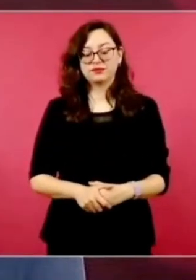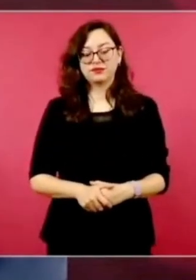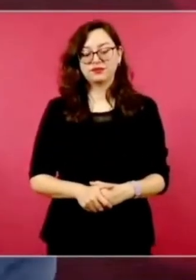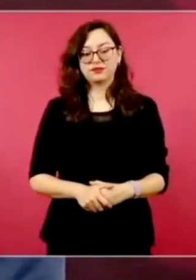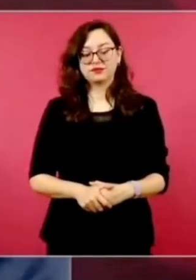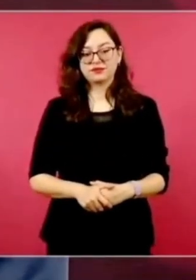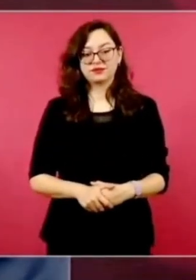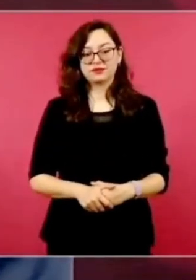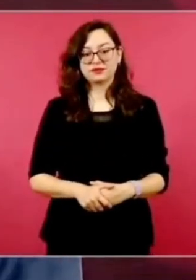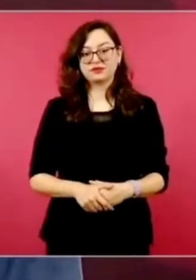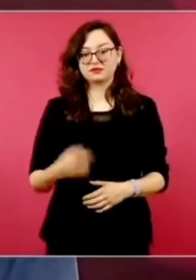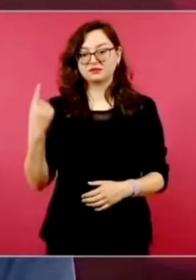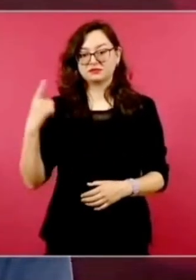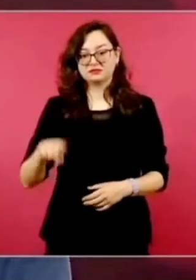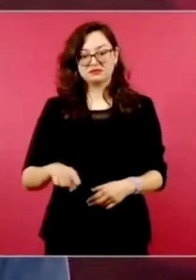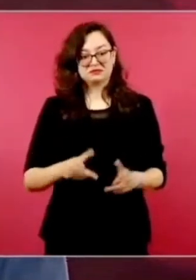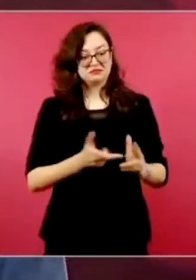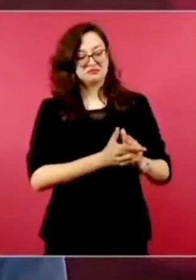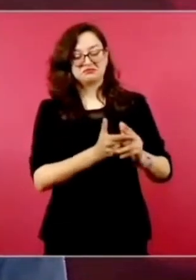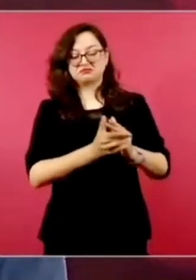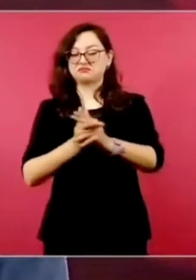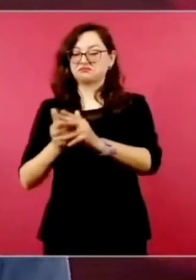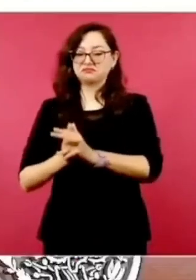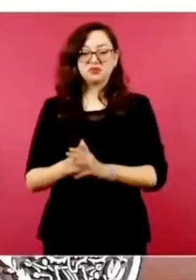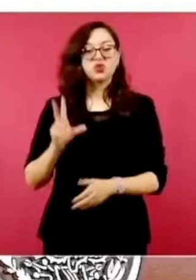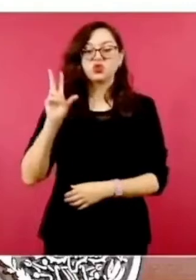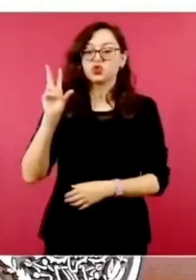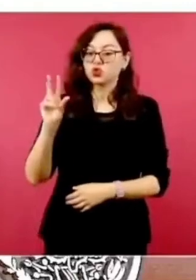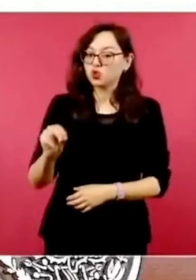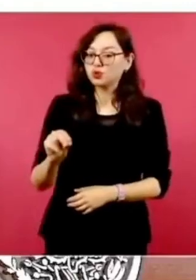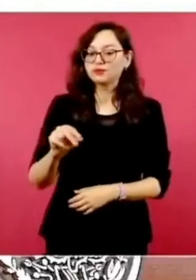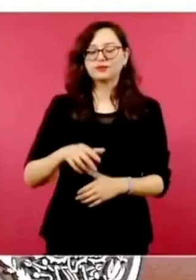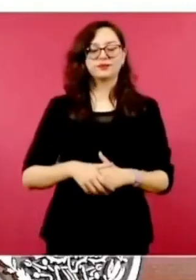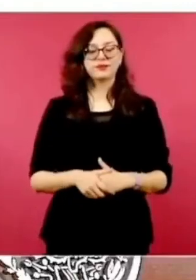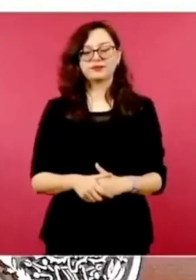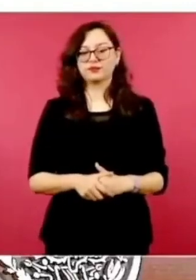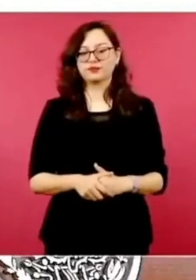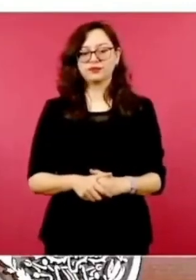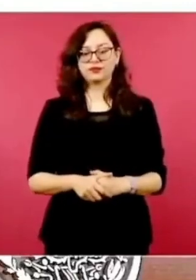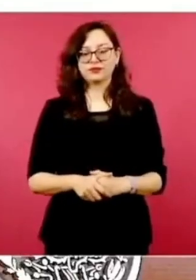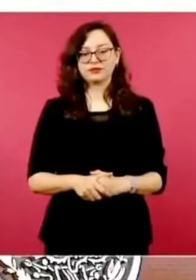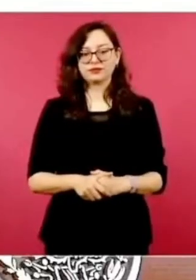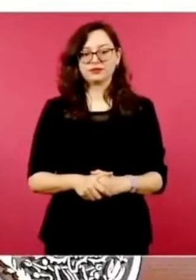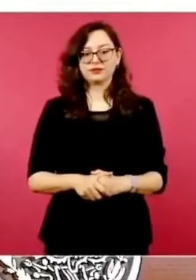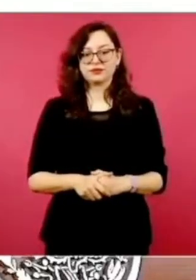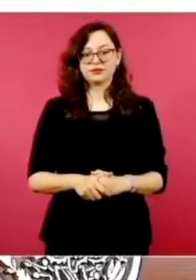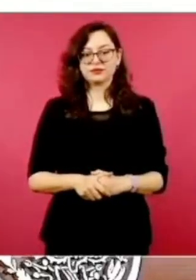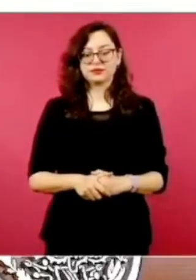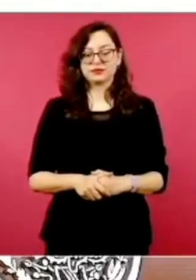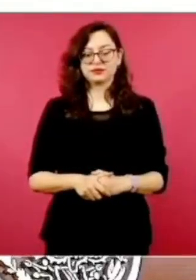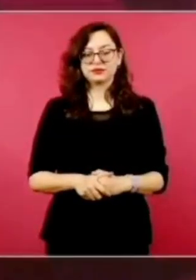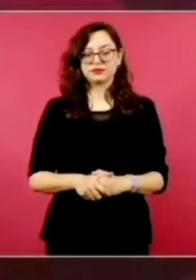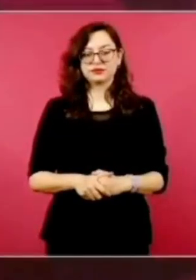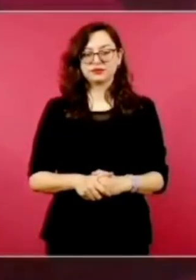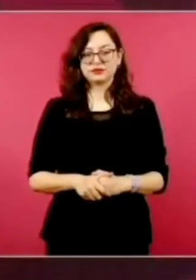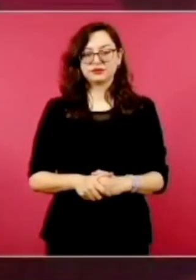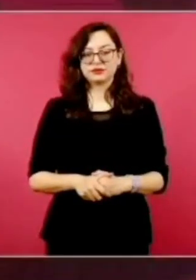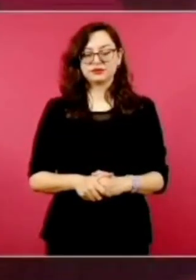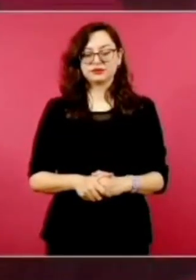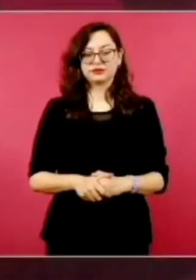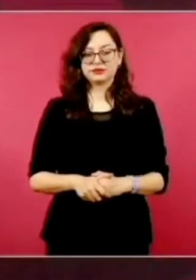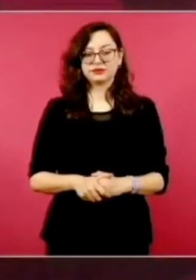no ordenamos masacre, no como un